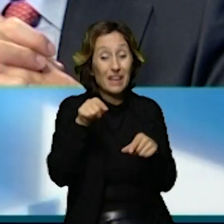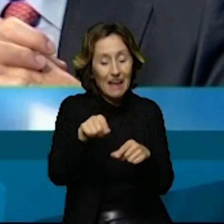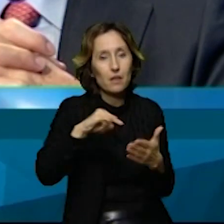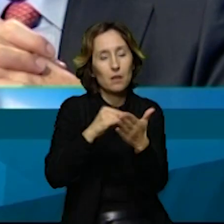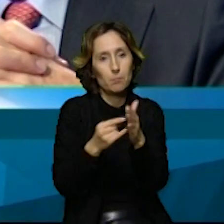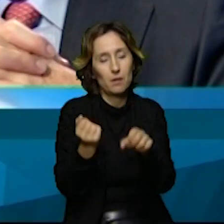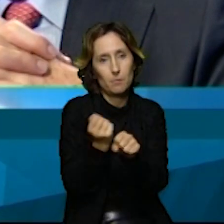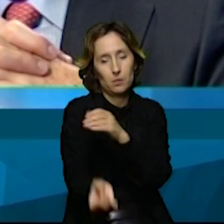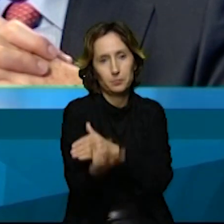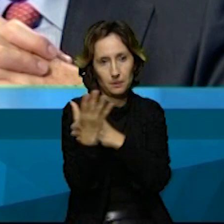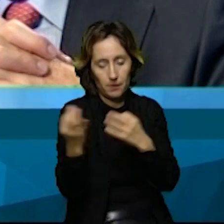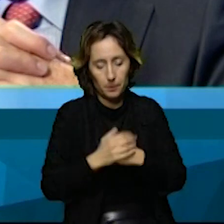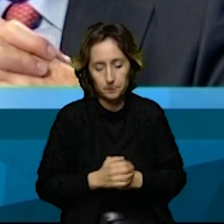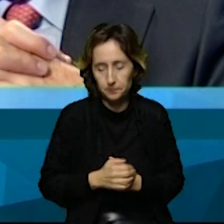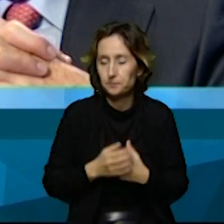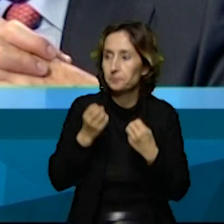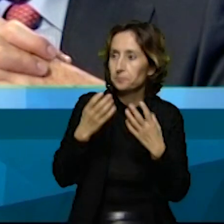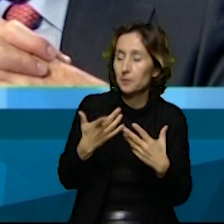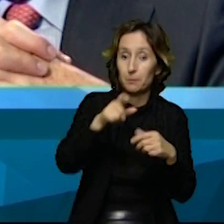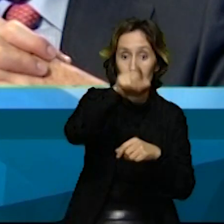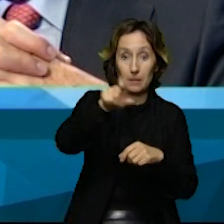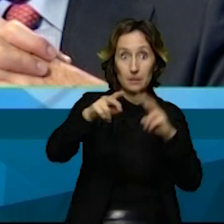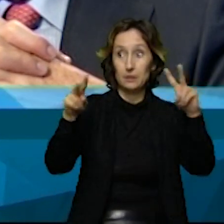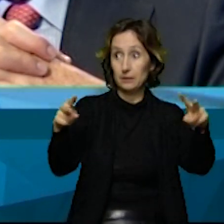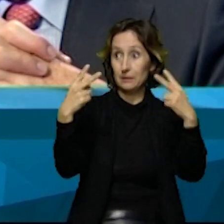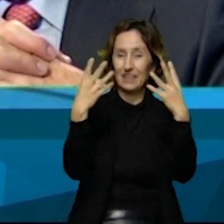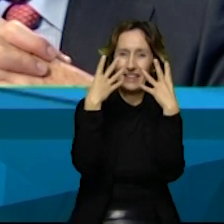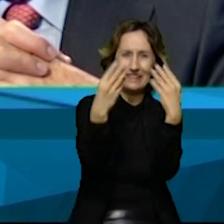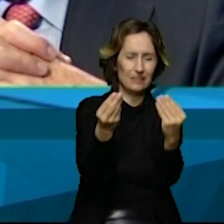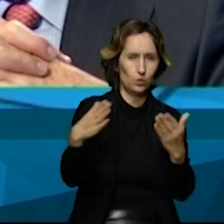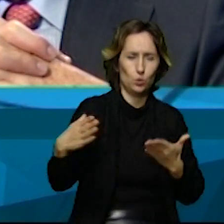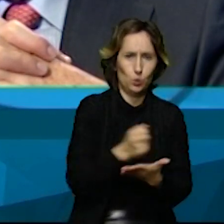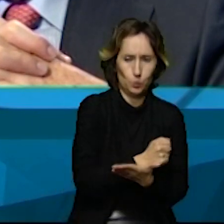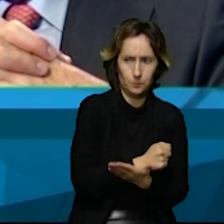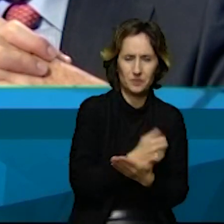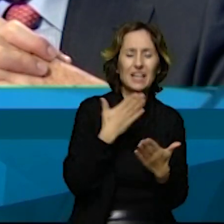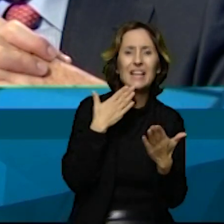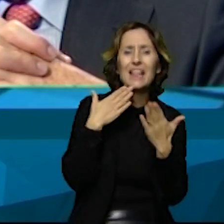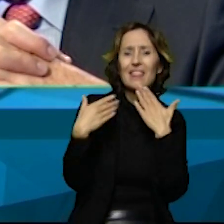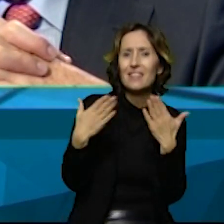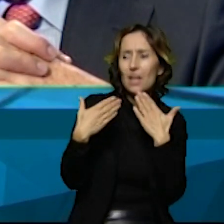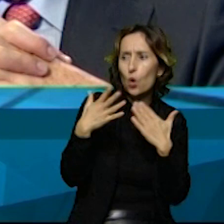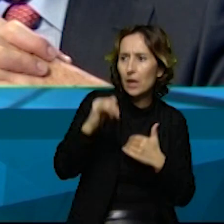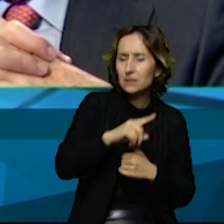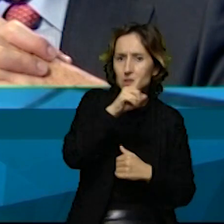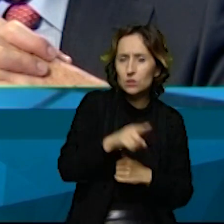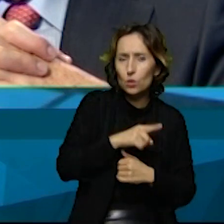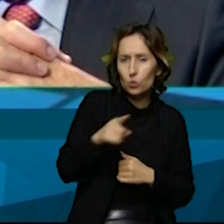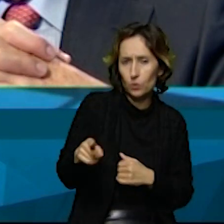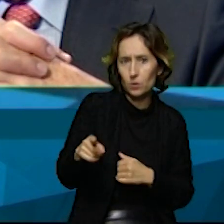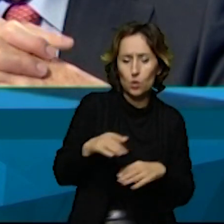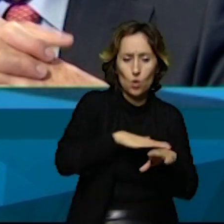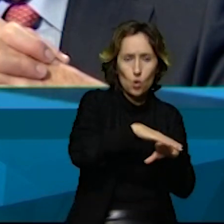para que nos entiendan toda la audiencia de este programa. ¿Hay diálogo o no hay diálogo? Tiene que haber diálogo